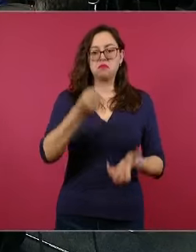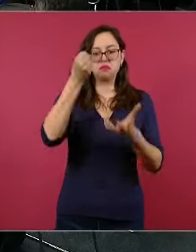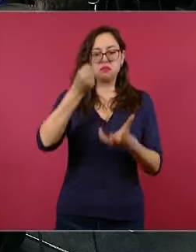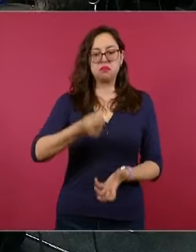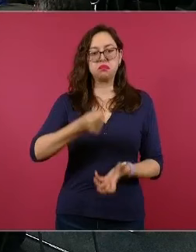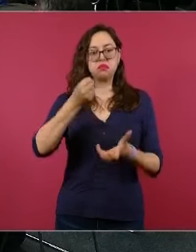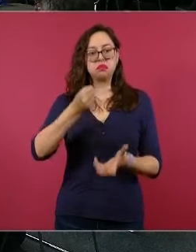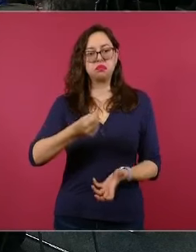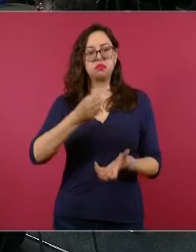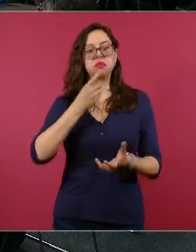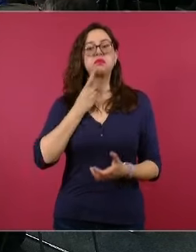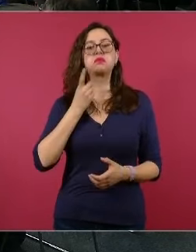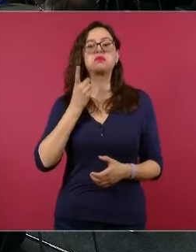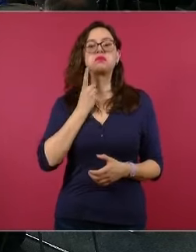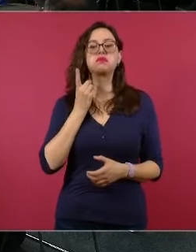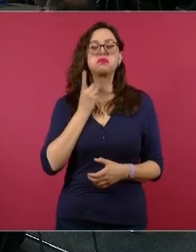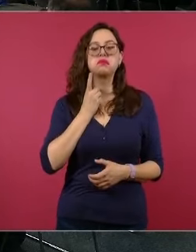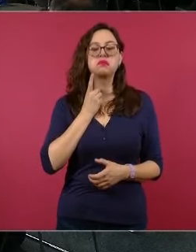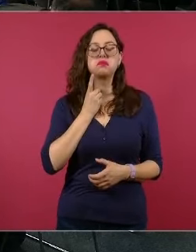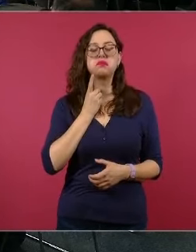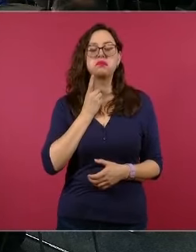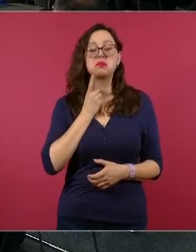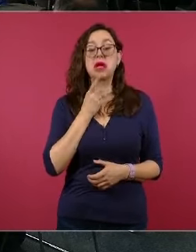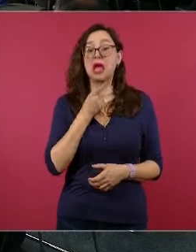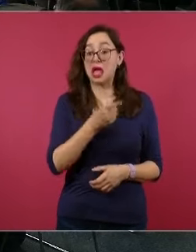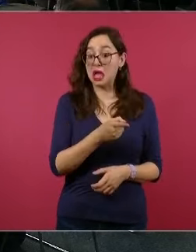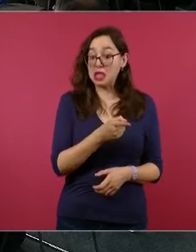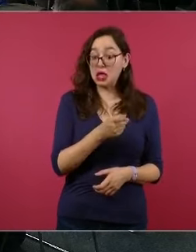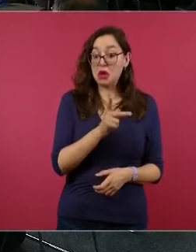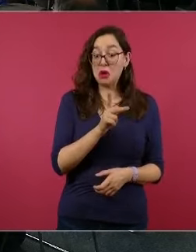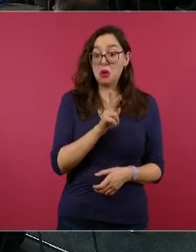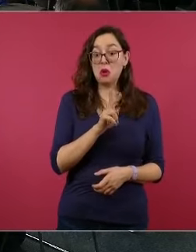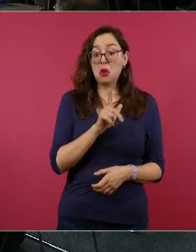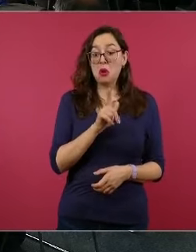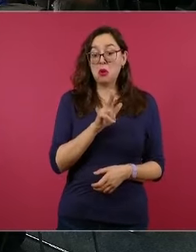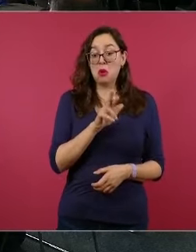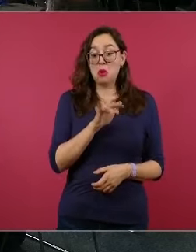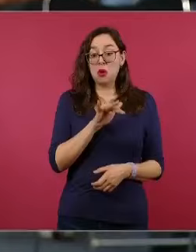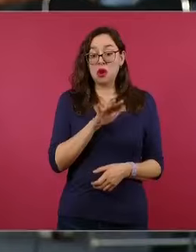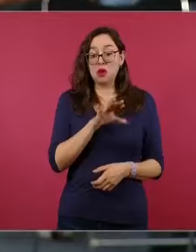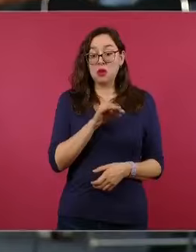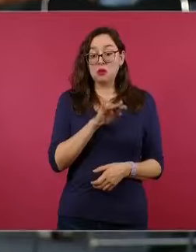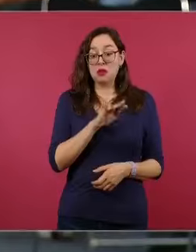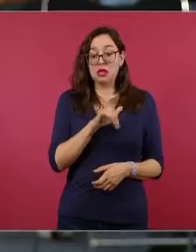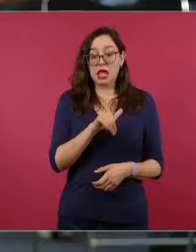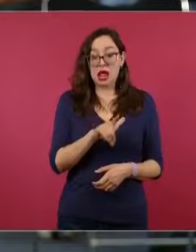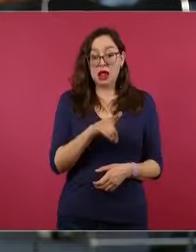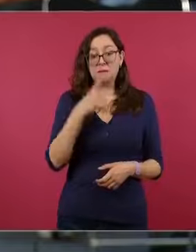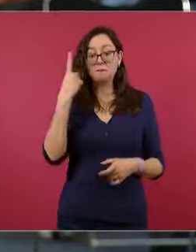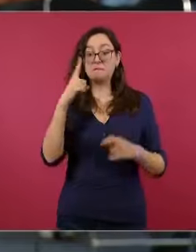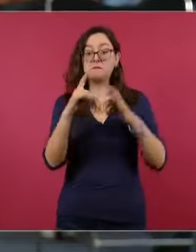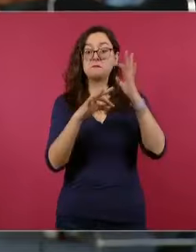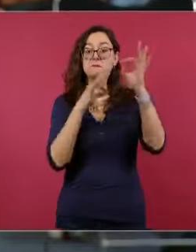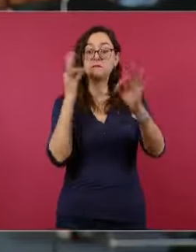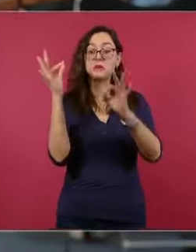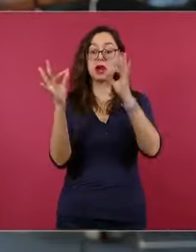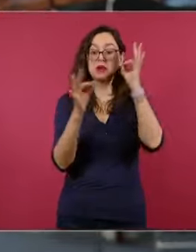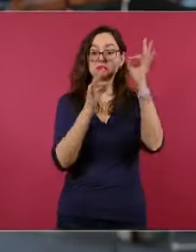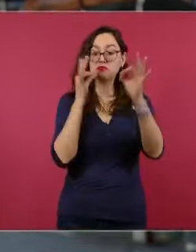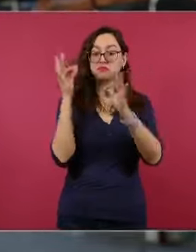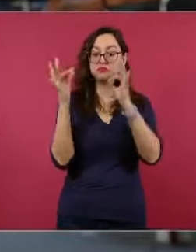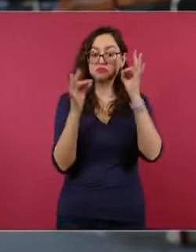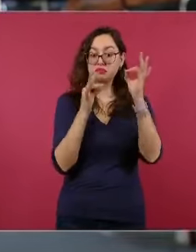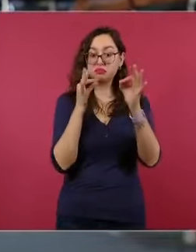Congreso local es plurinominal fíjese es plurinominal para su campaña y no tiene problema en meter